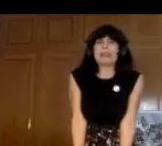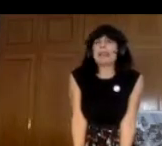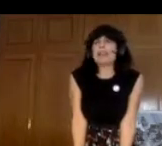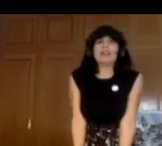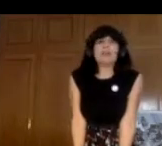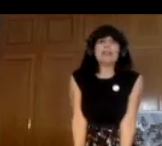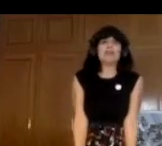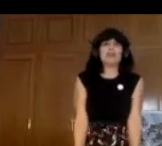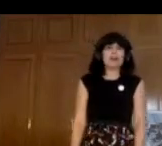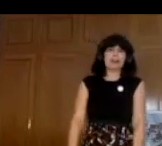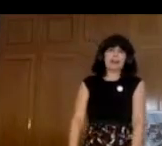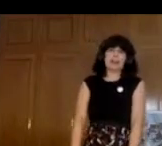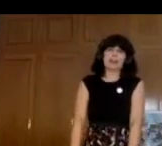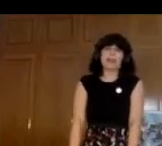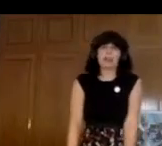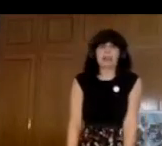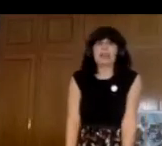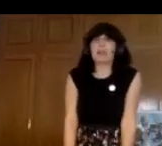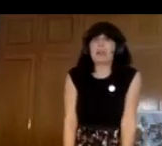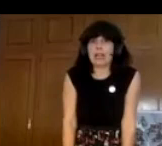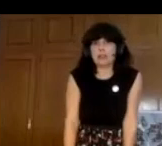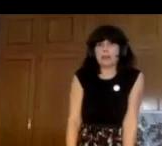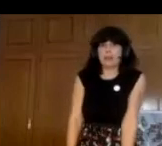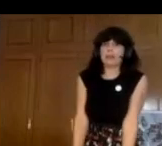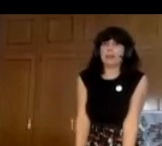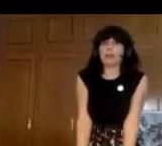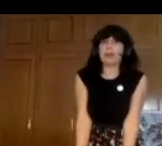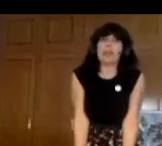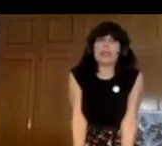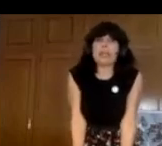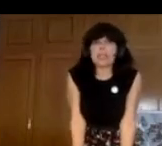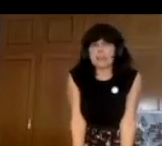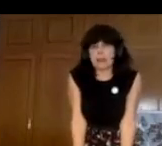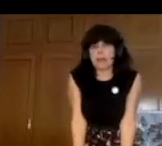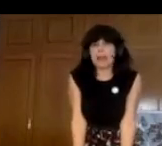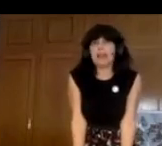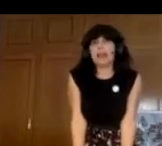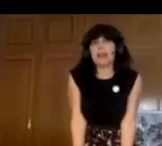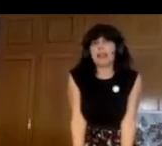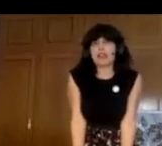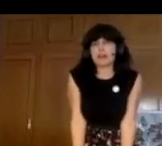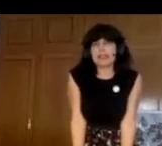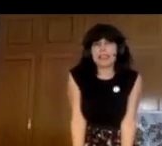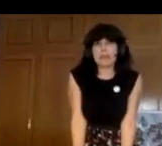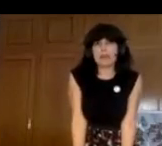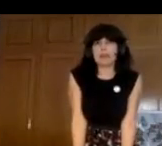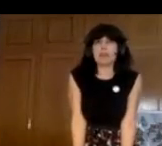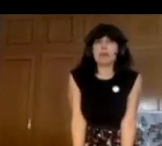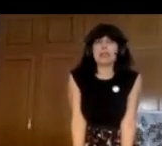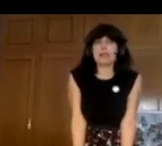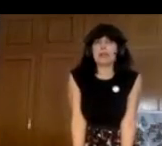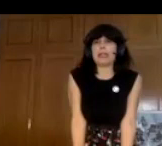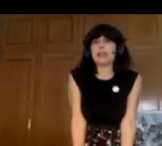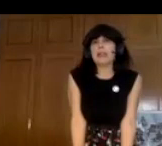Hasta el año 2006 no aparecen las redes sociales como Facebook. Bueno, LinkedIn es previa al año 2006, pero